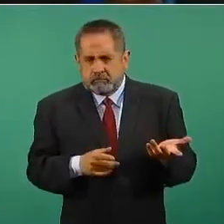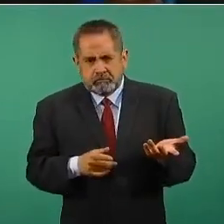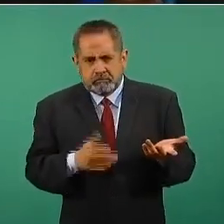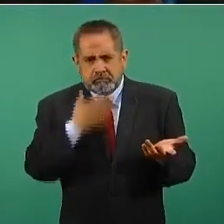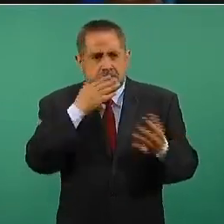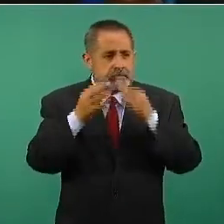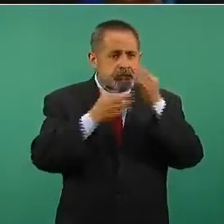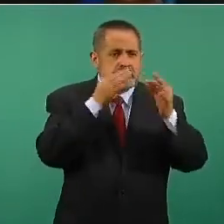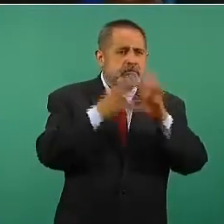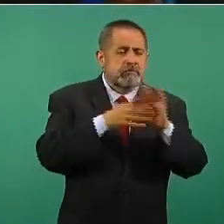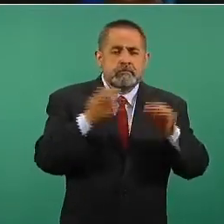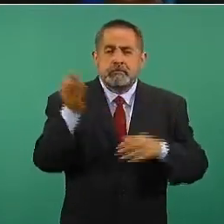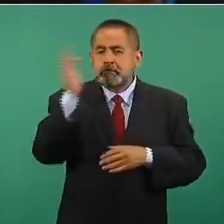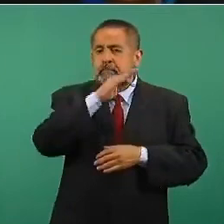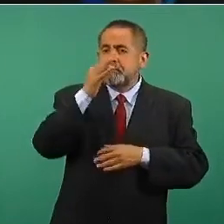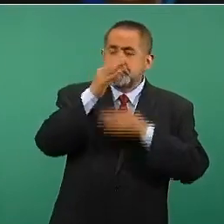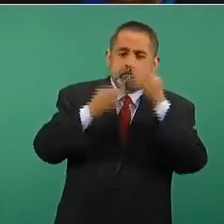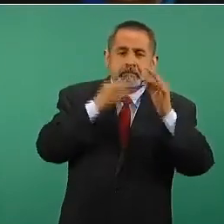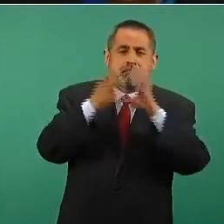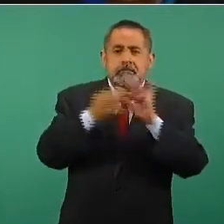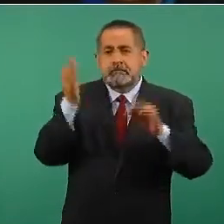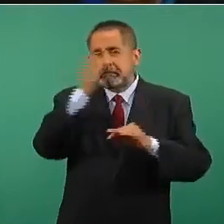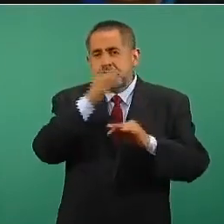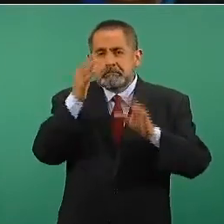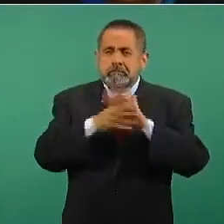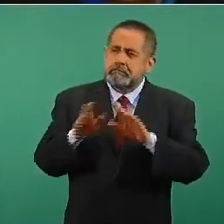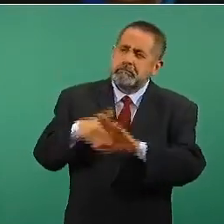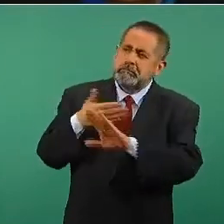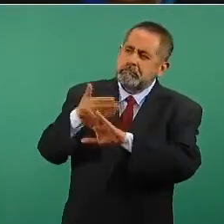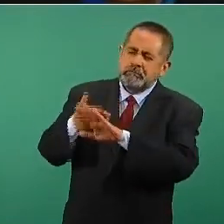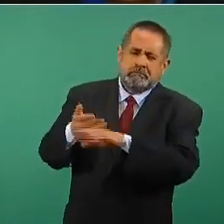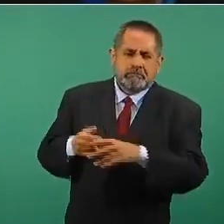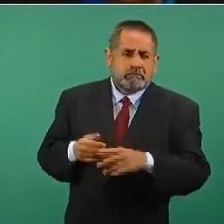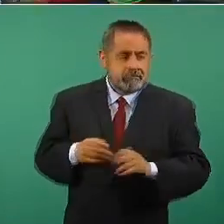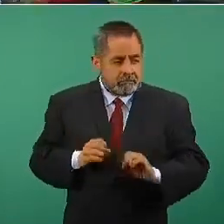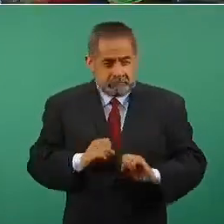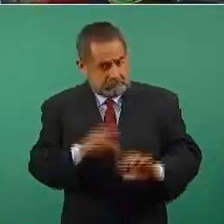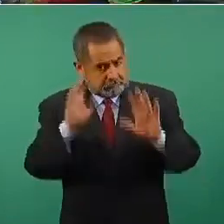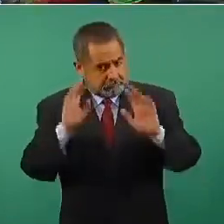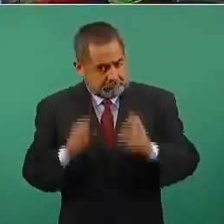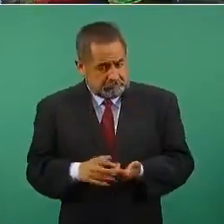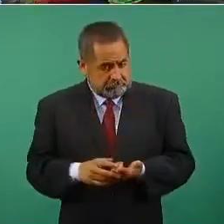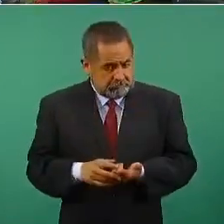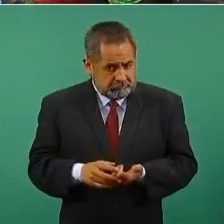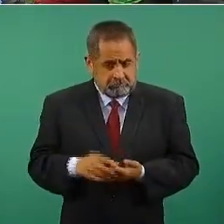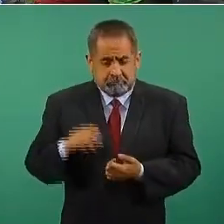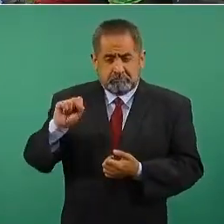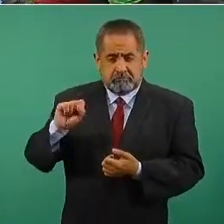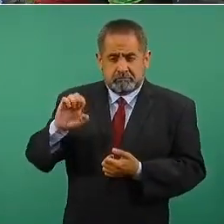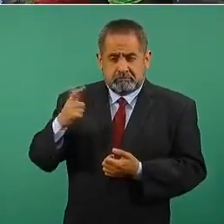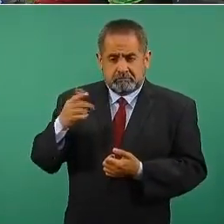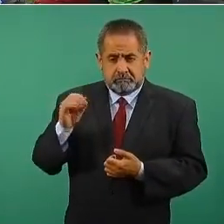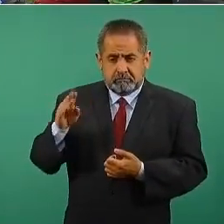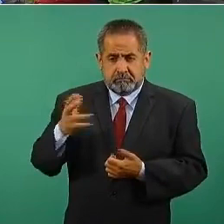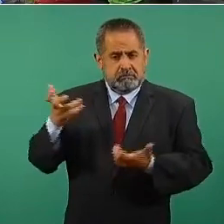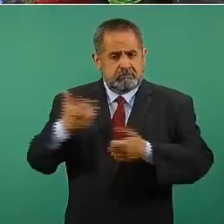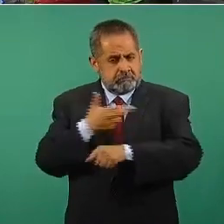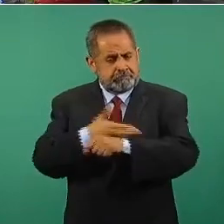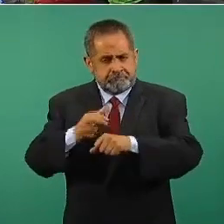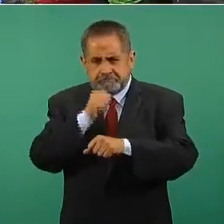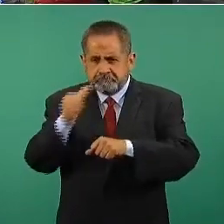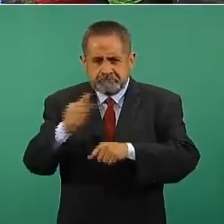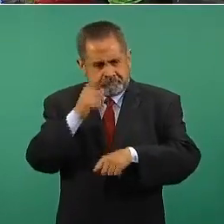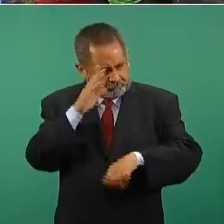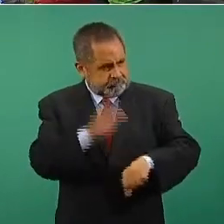comunicación propaguen fake news y que estén con este constante golpeteo, sin que desde la Secretaría de Gobernación se haga algún tipo de